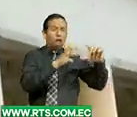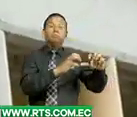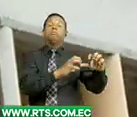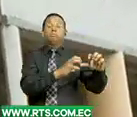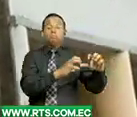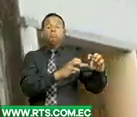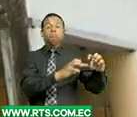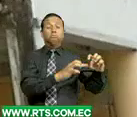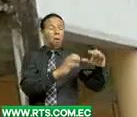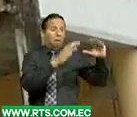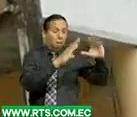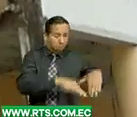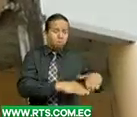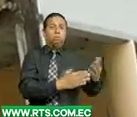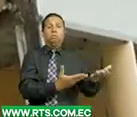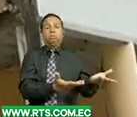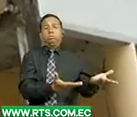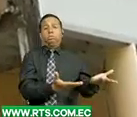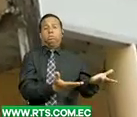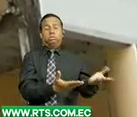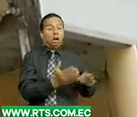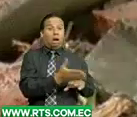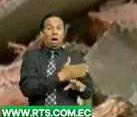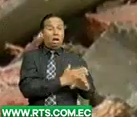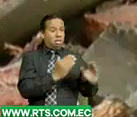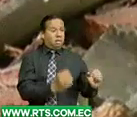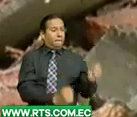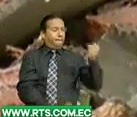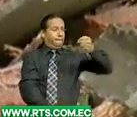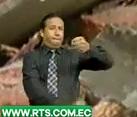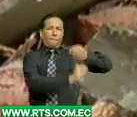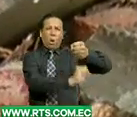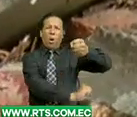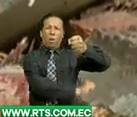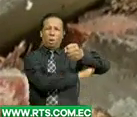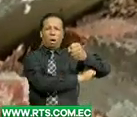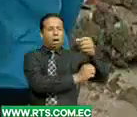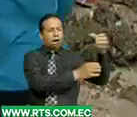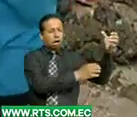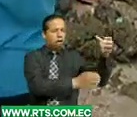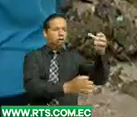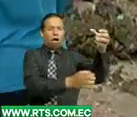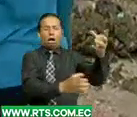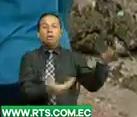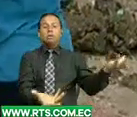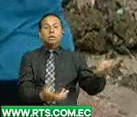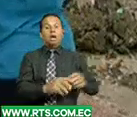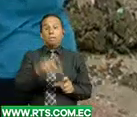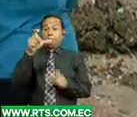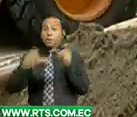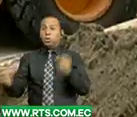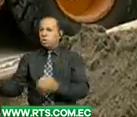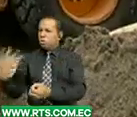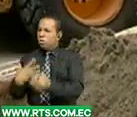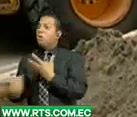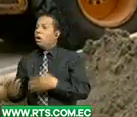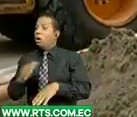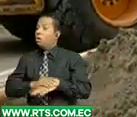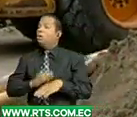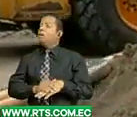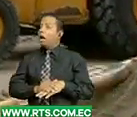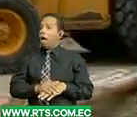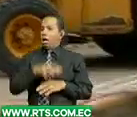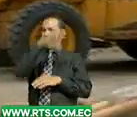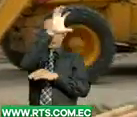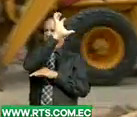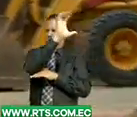de esa casa, que en su segunda planta era sostenida por uno de esos pilares, los perjudicados aseguran que una retroexcavadora provocó el